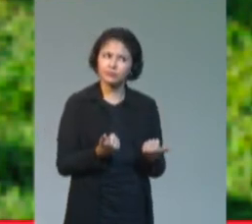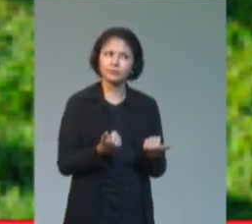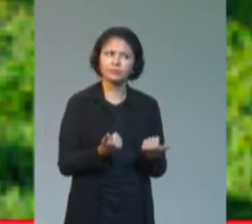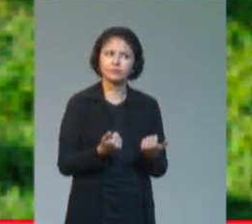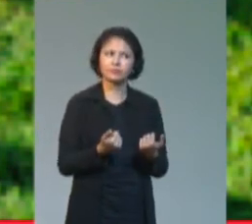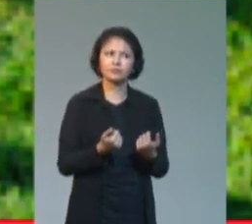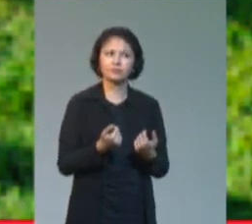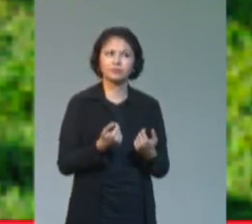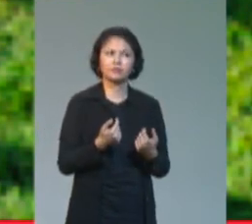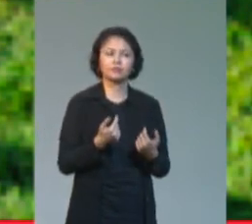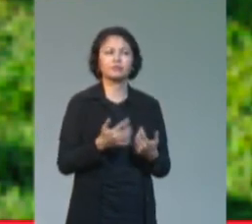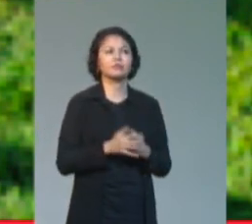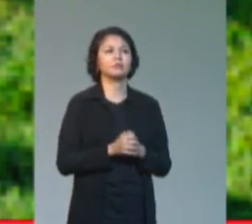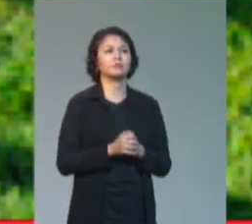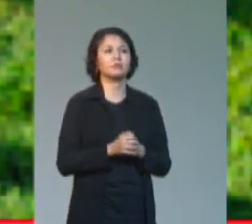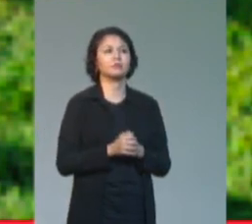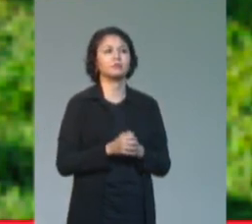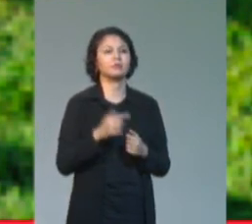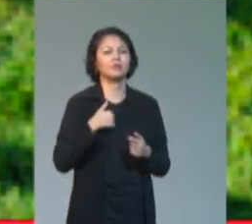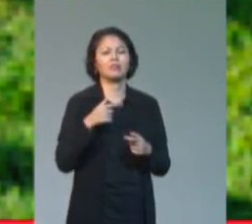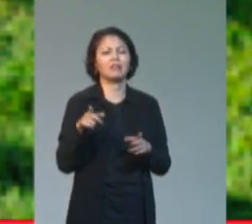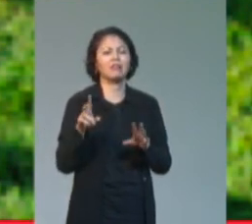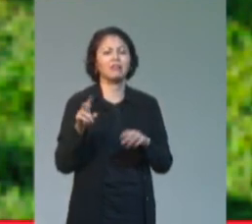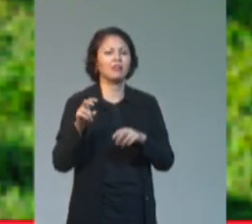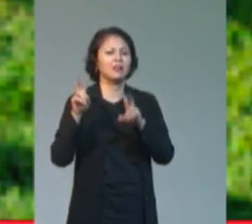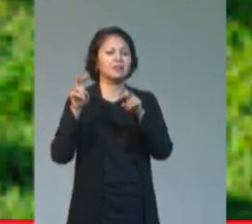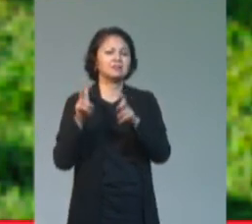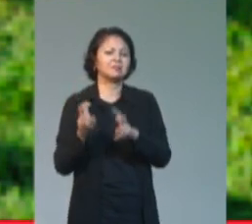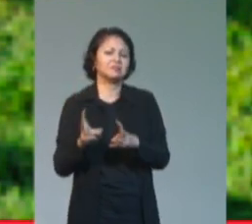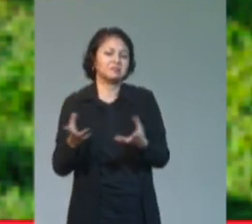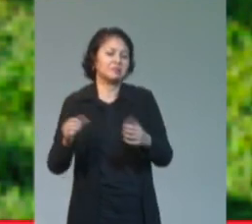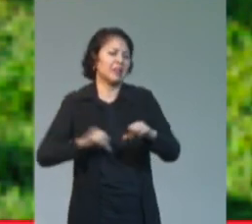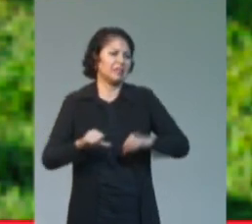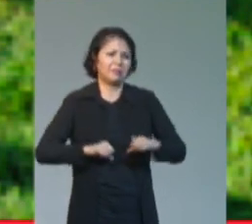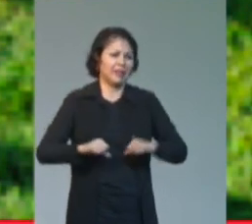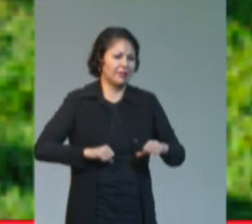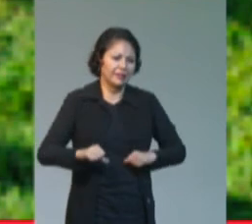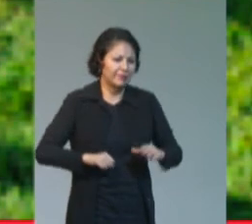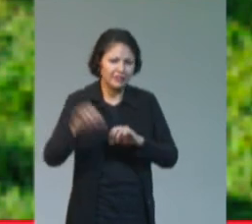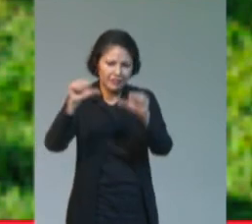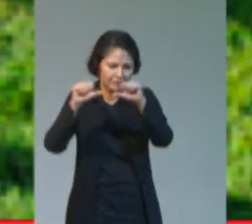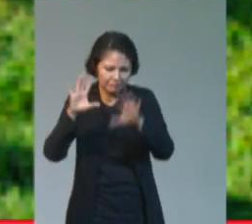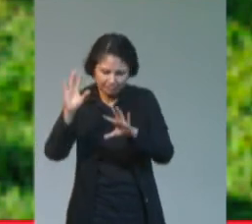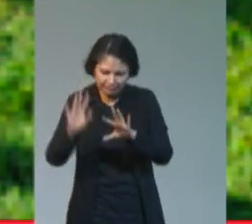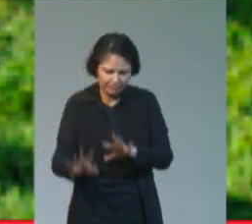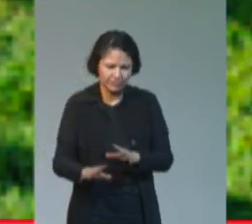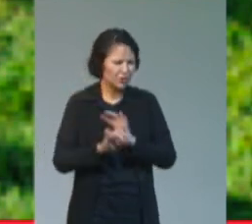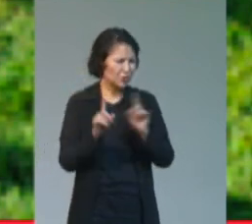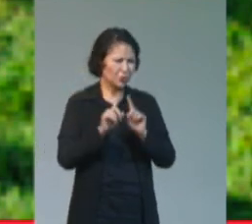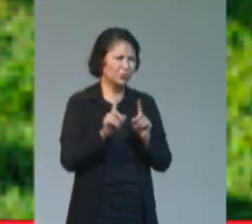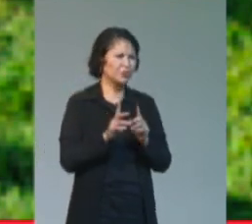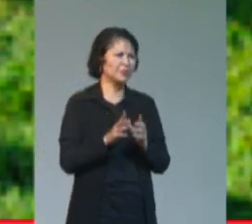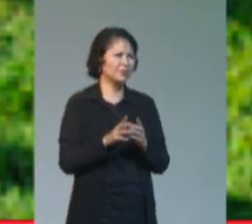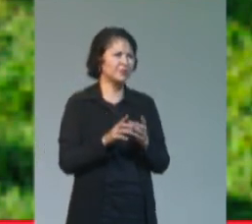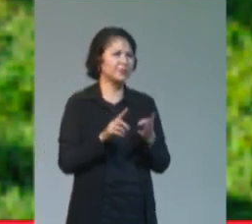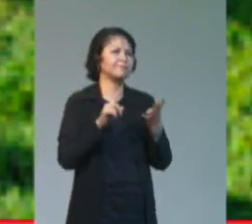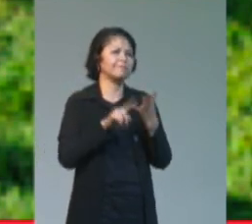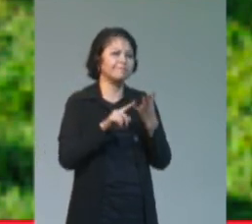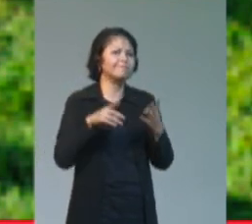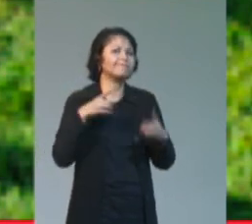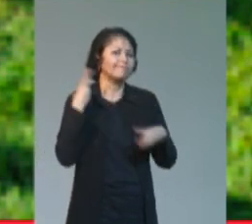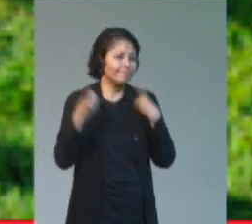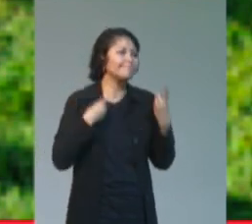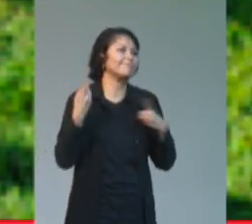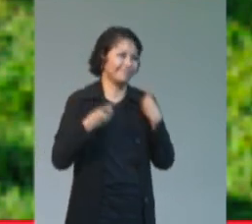entrar en una línea de que todo tiene que tener una actividad y por supuesto también que sean las